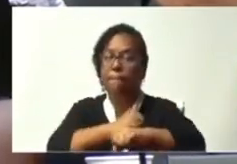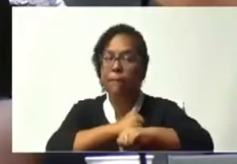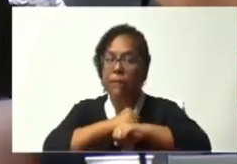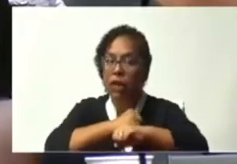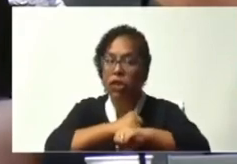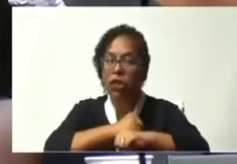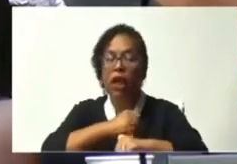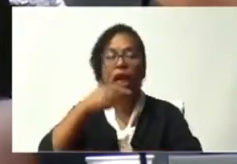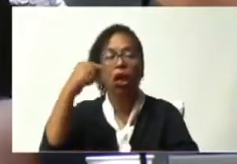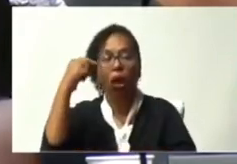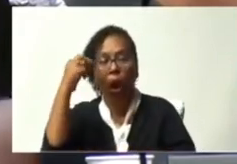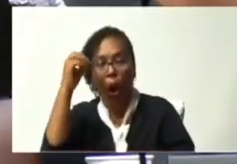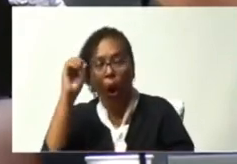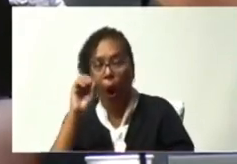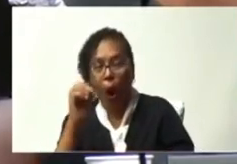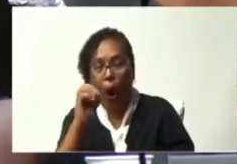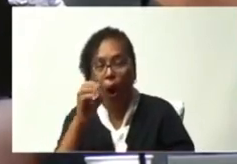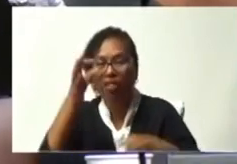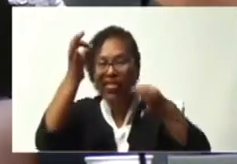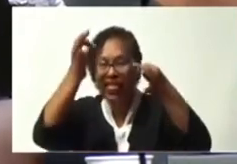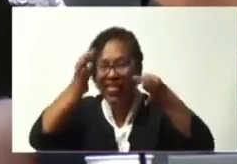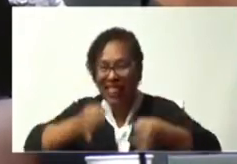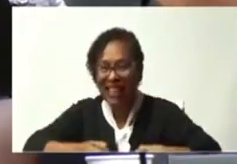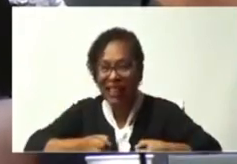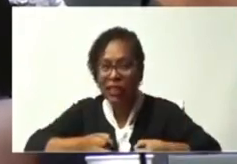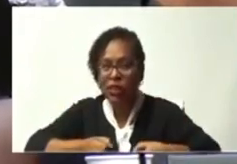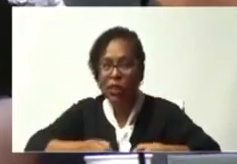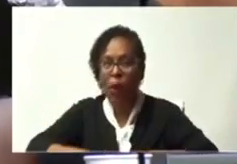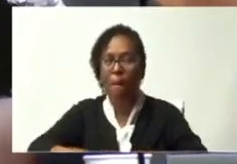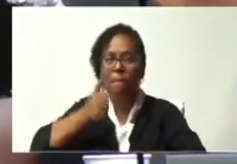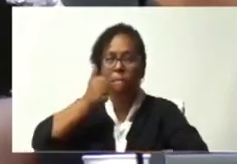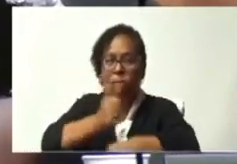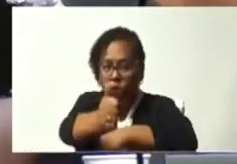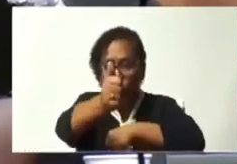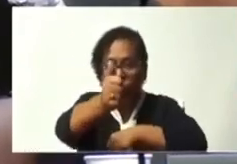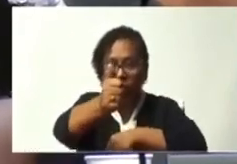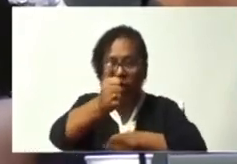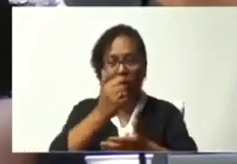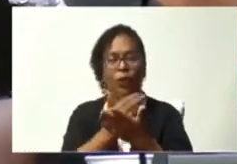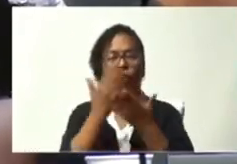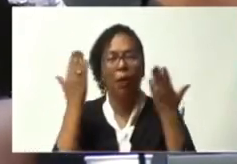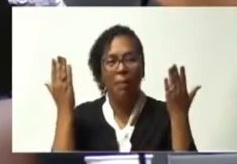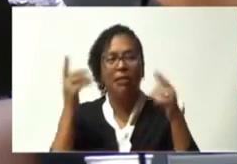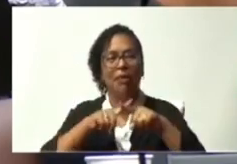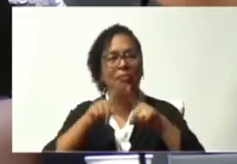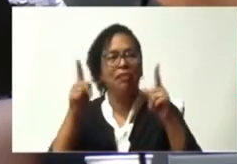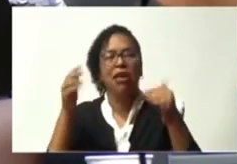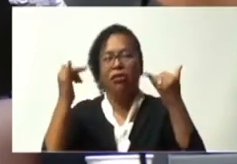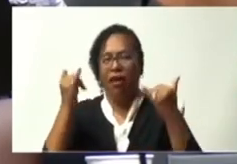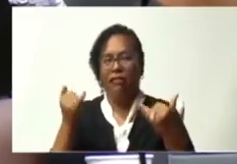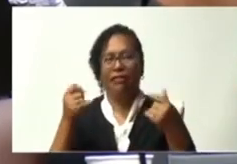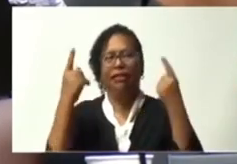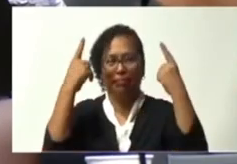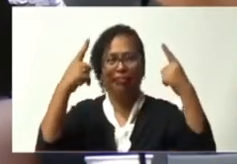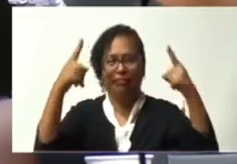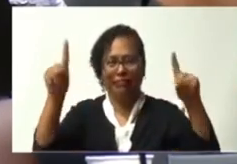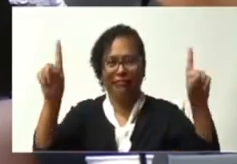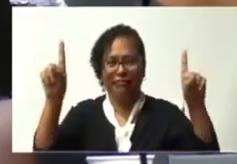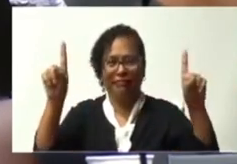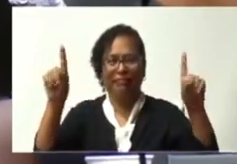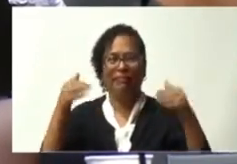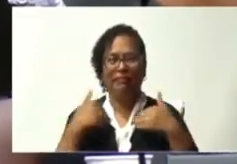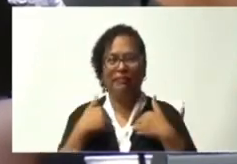la facultad para condenarlo yo creo que es el gran momento para fortalecer esta ley para que